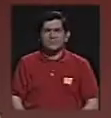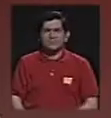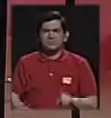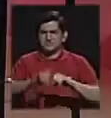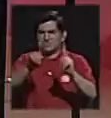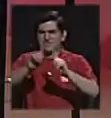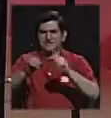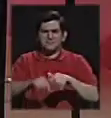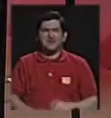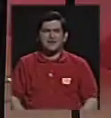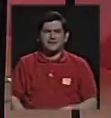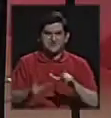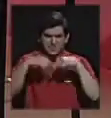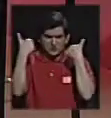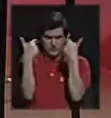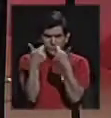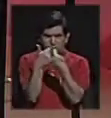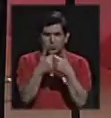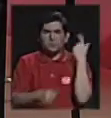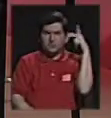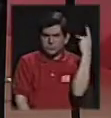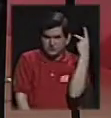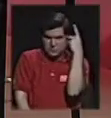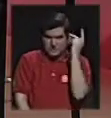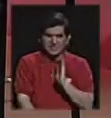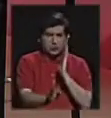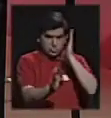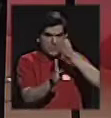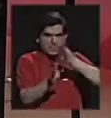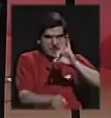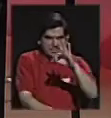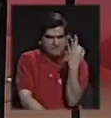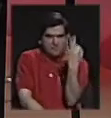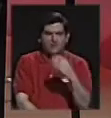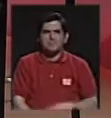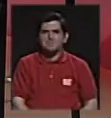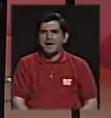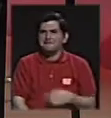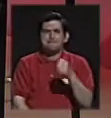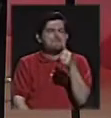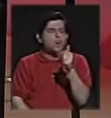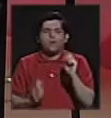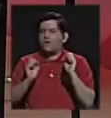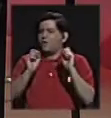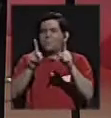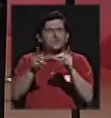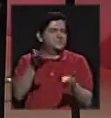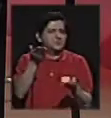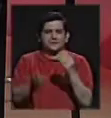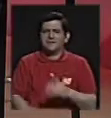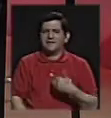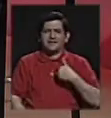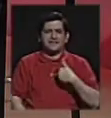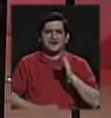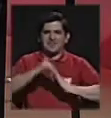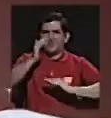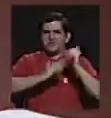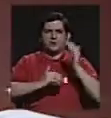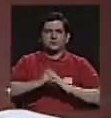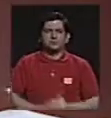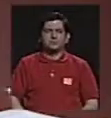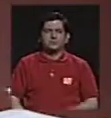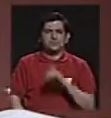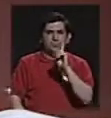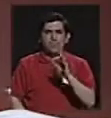vienen desarrollando por los actores políticos directamente, es poco viable y poco probable que se logre construir una